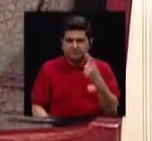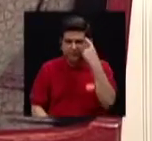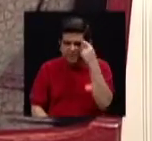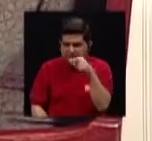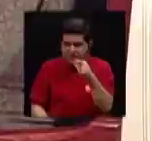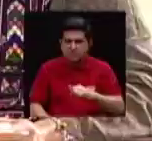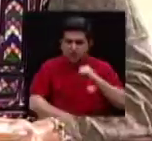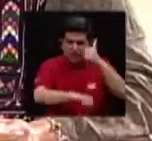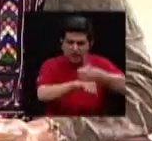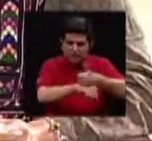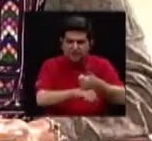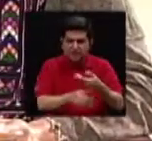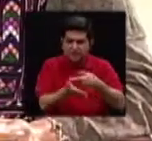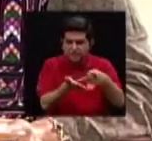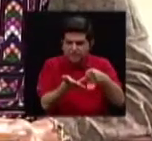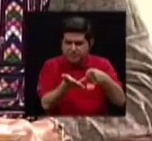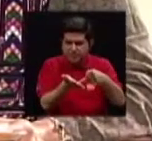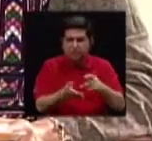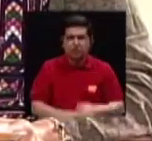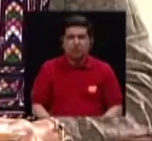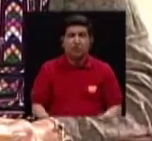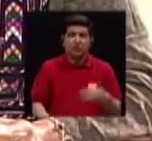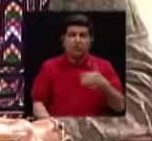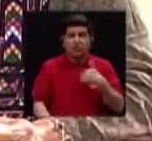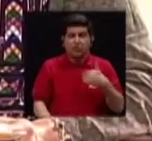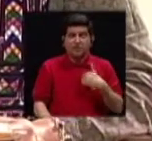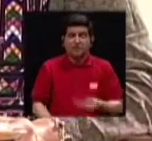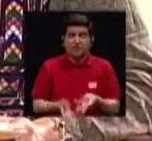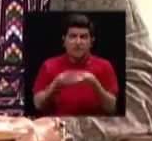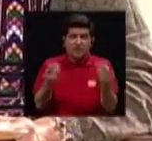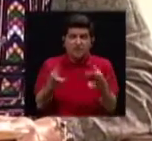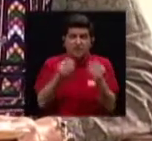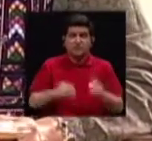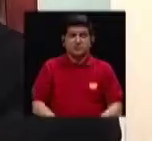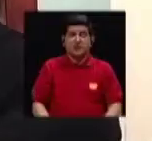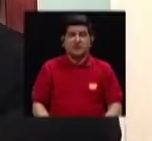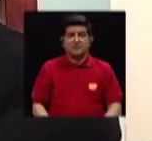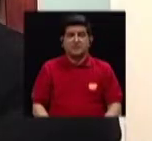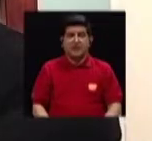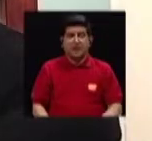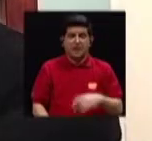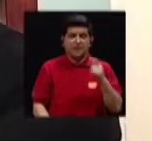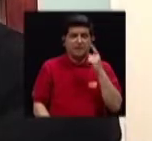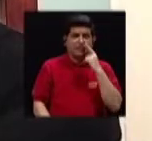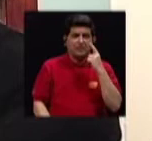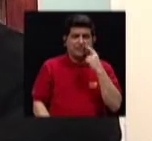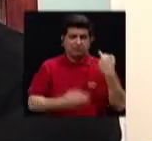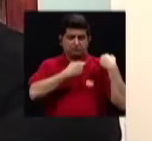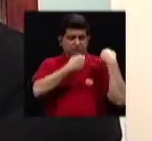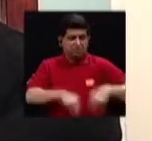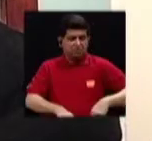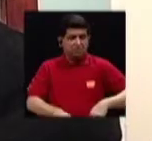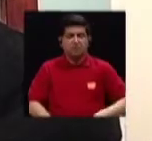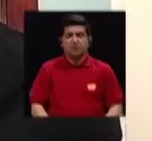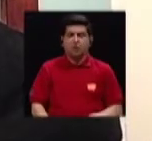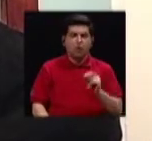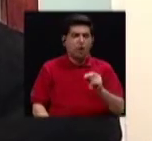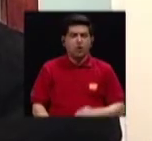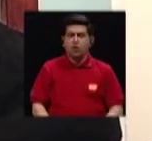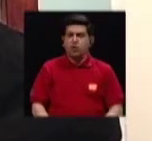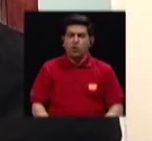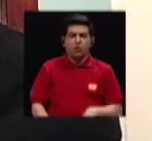fijación, lo que hay es un resultado de paternidad irresponsable y por lo tanto no hay una corresponsabilidad ahí.